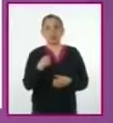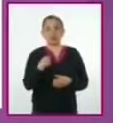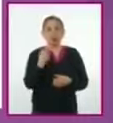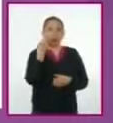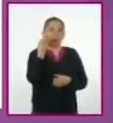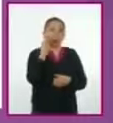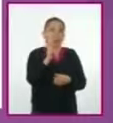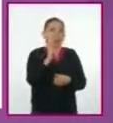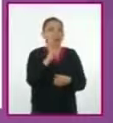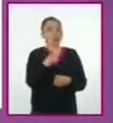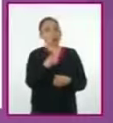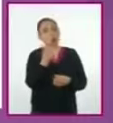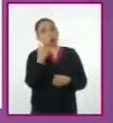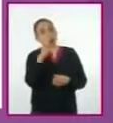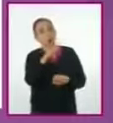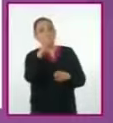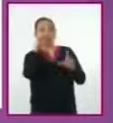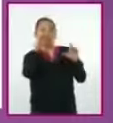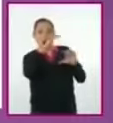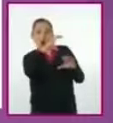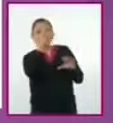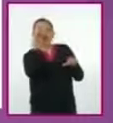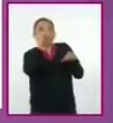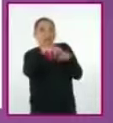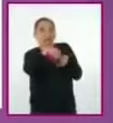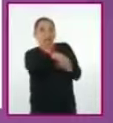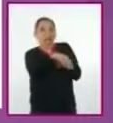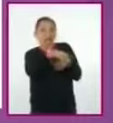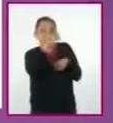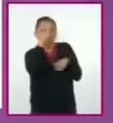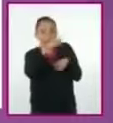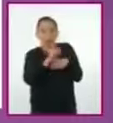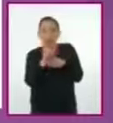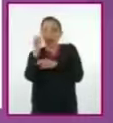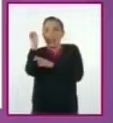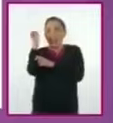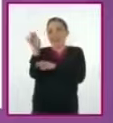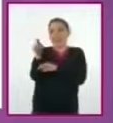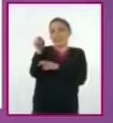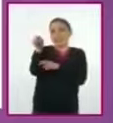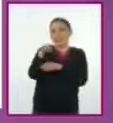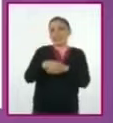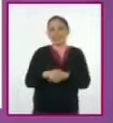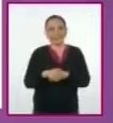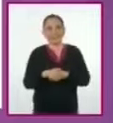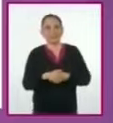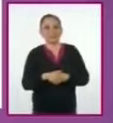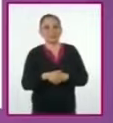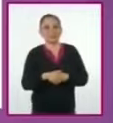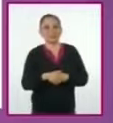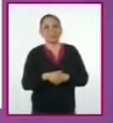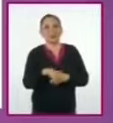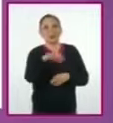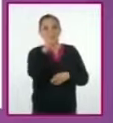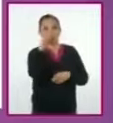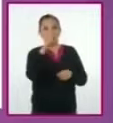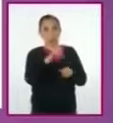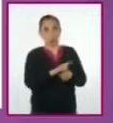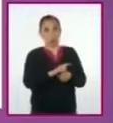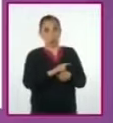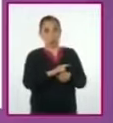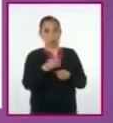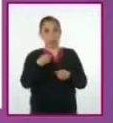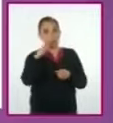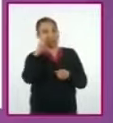me saco un retrato un día de estos para mandárselo a usted. El otro día vi